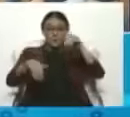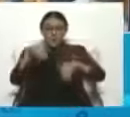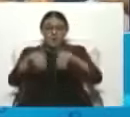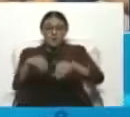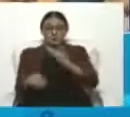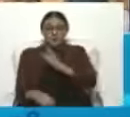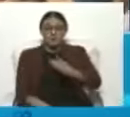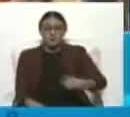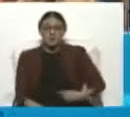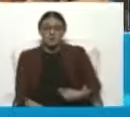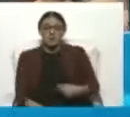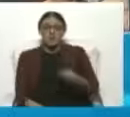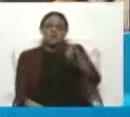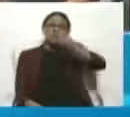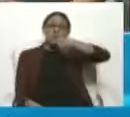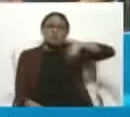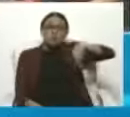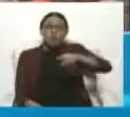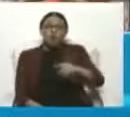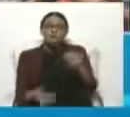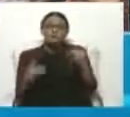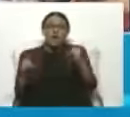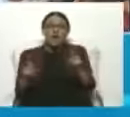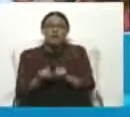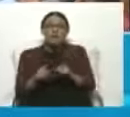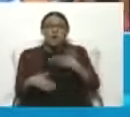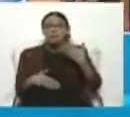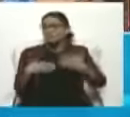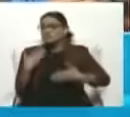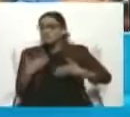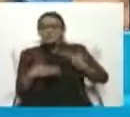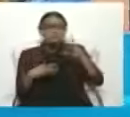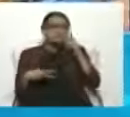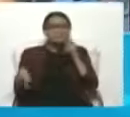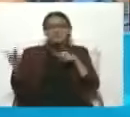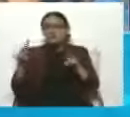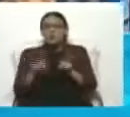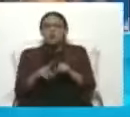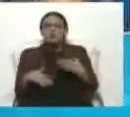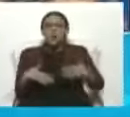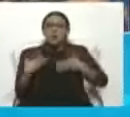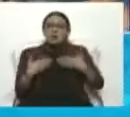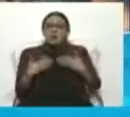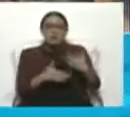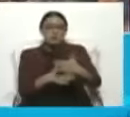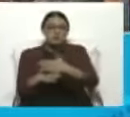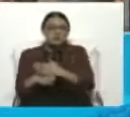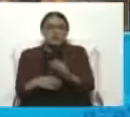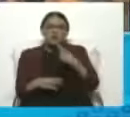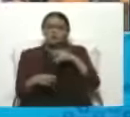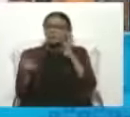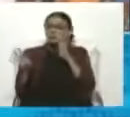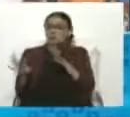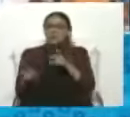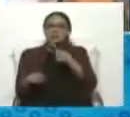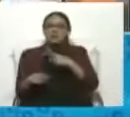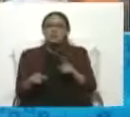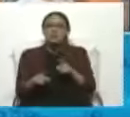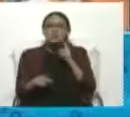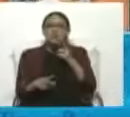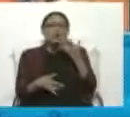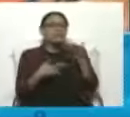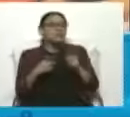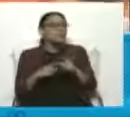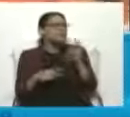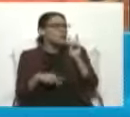presidencial. Todos estaban emocionados, todos estaban contentos, así lo manifestaron en reiteradas